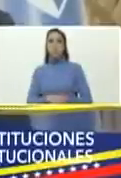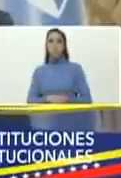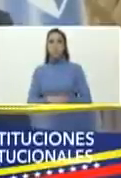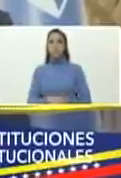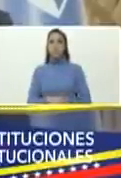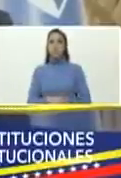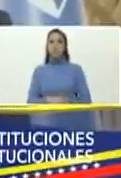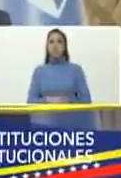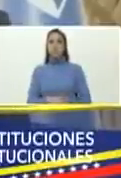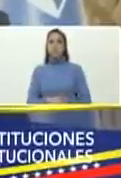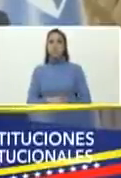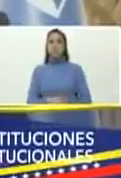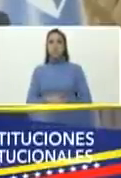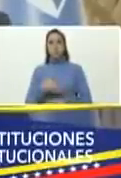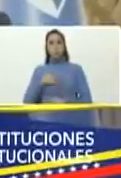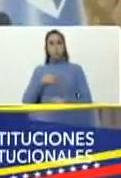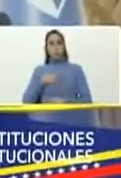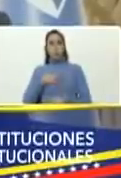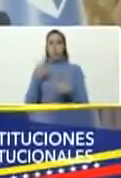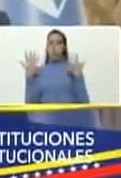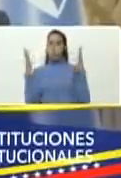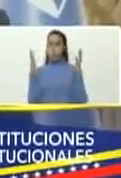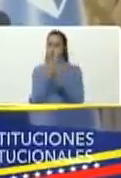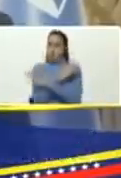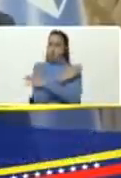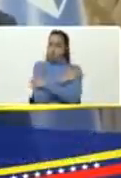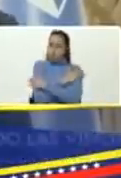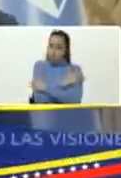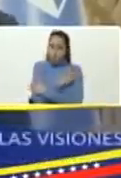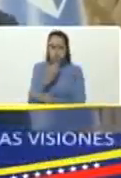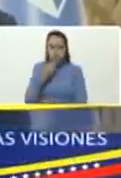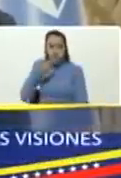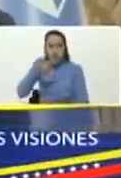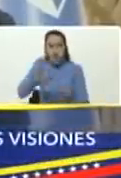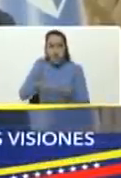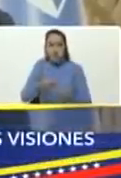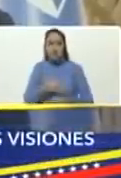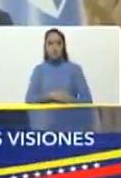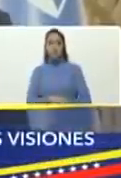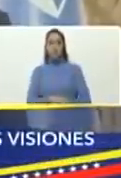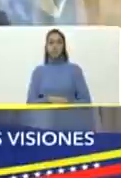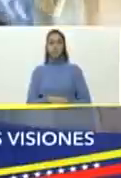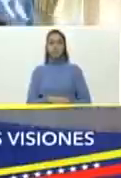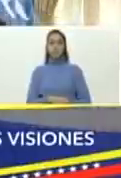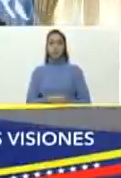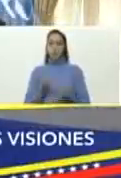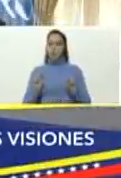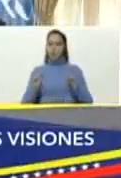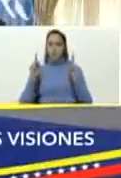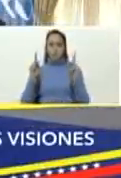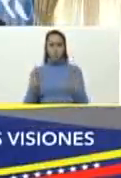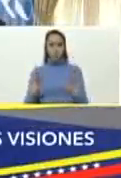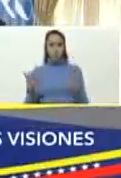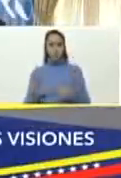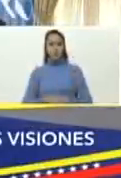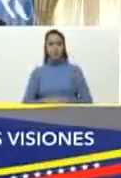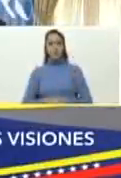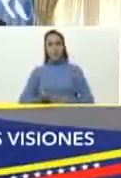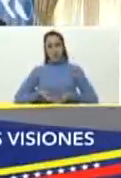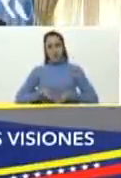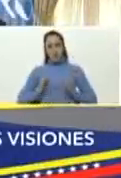Y yo aplaudo y agradezco esa oportunidad y esa